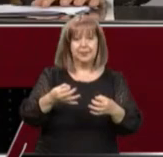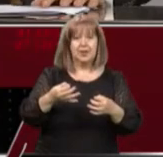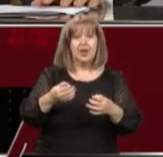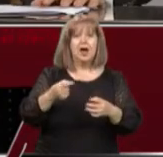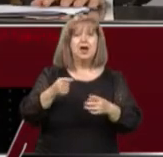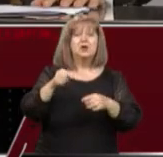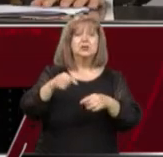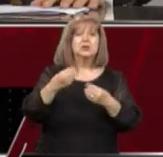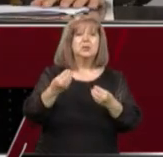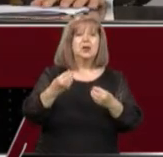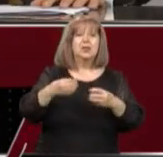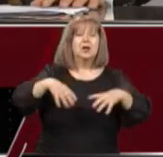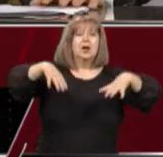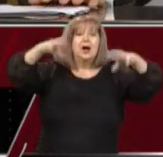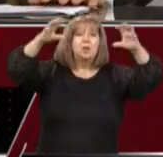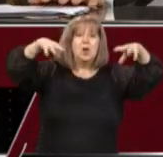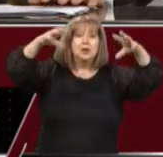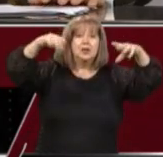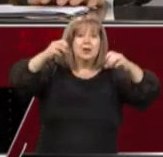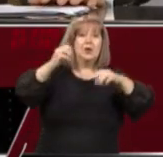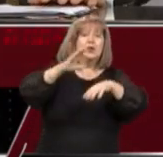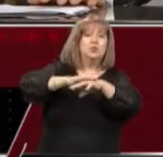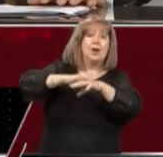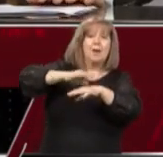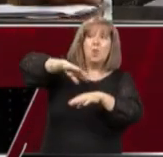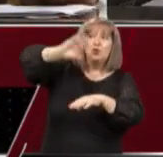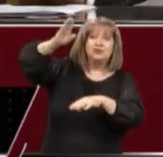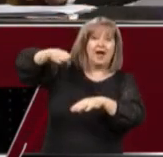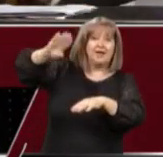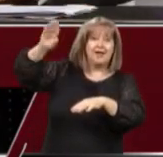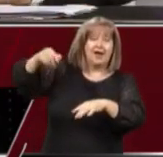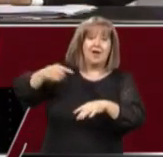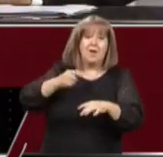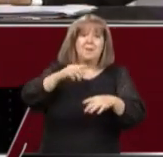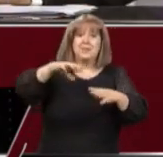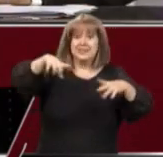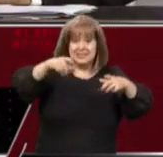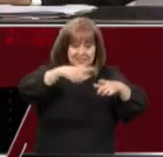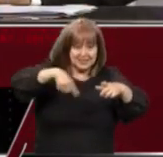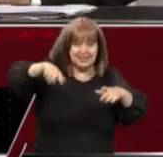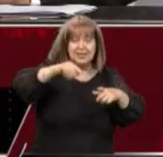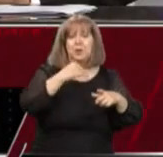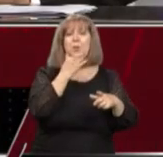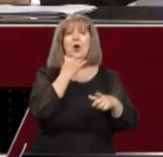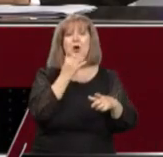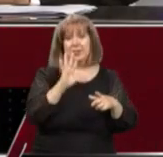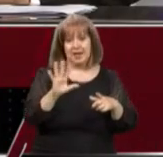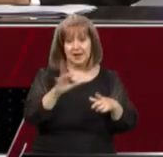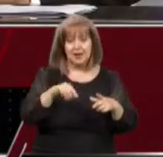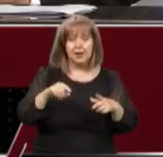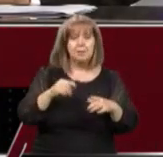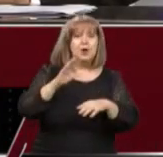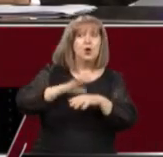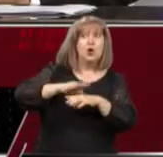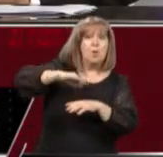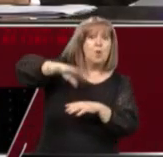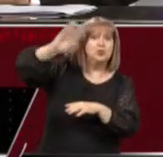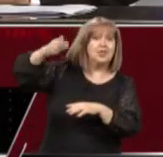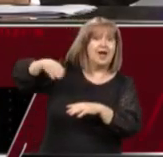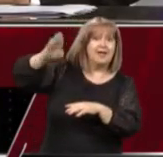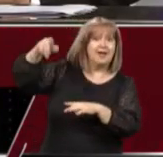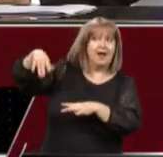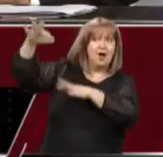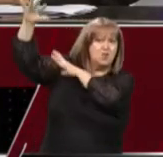nos perjudica son las lluvias de alta montaña que llueva fuerte acá la verdad que no no es un no nos perjudica tanto